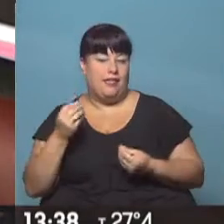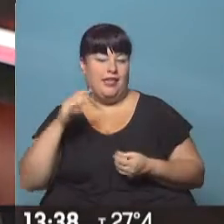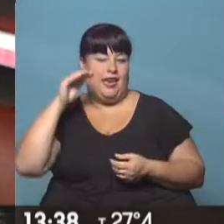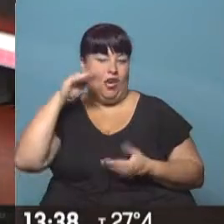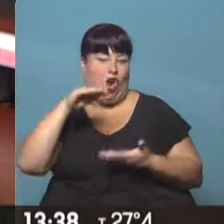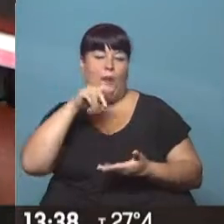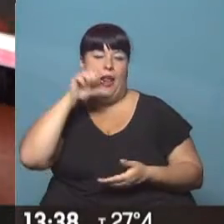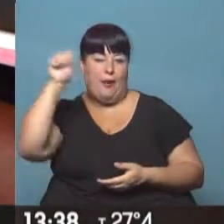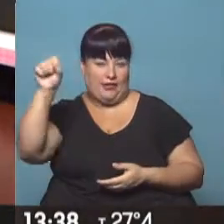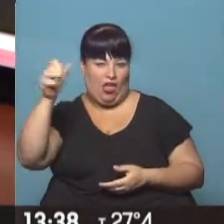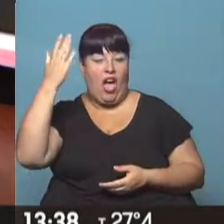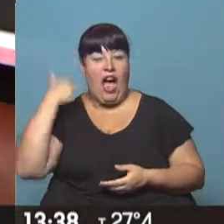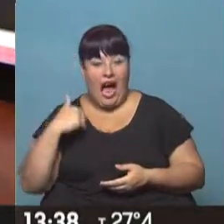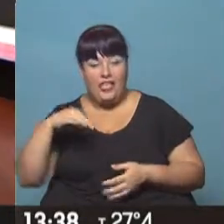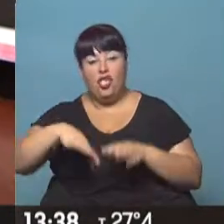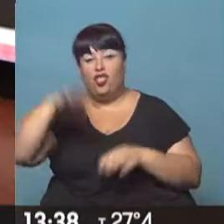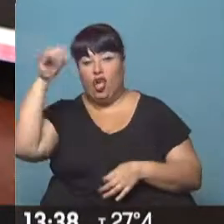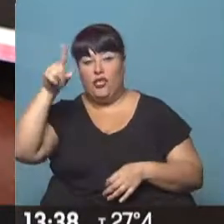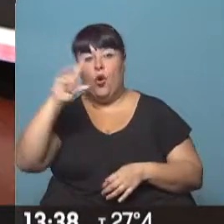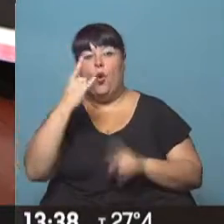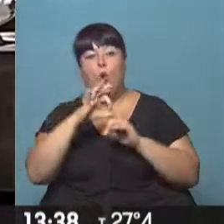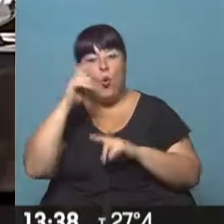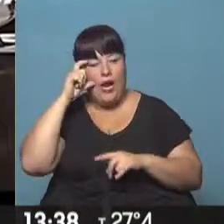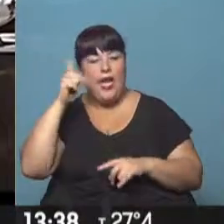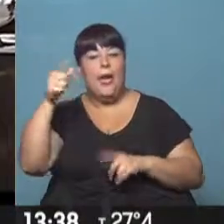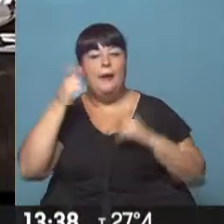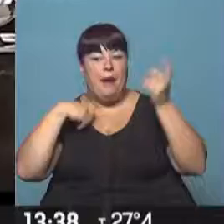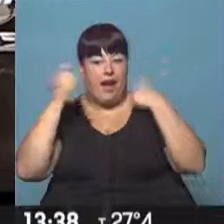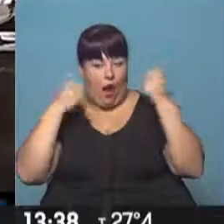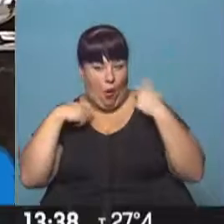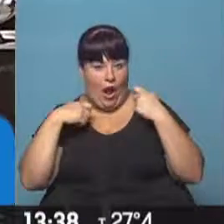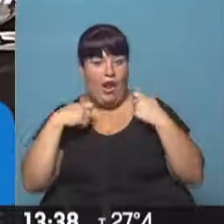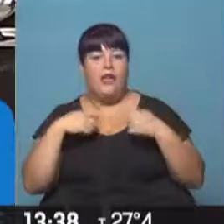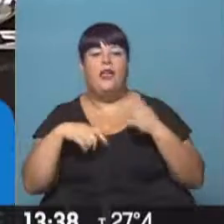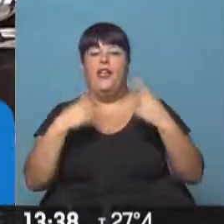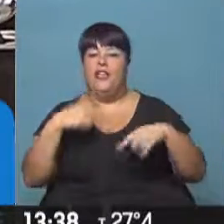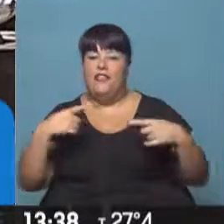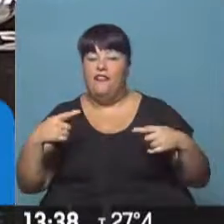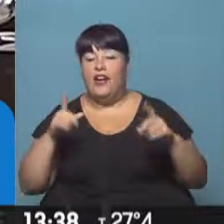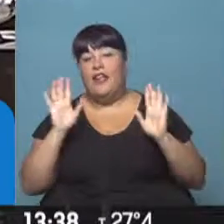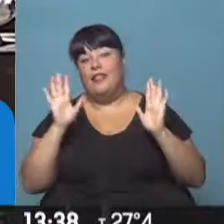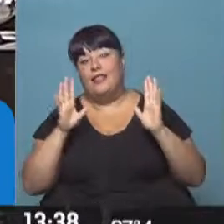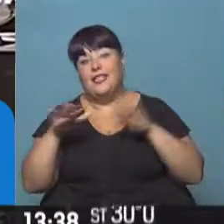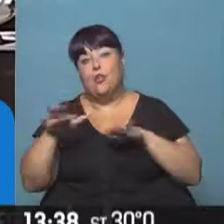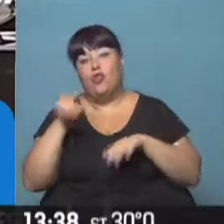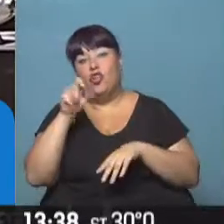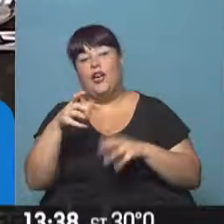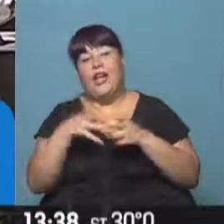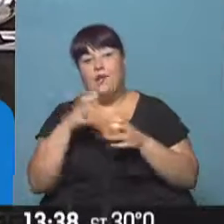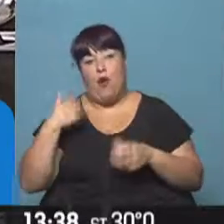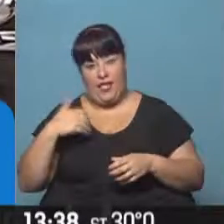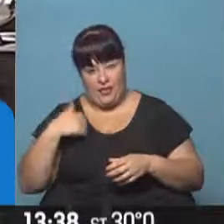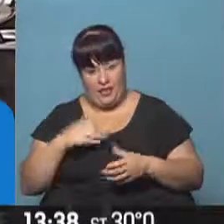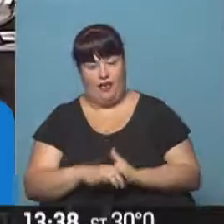la Libertadores de América. Ayer se produjo el sorteo allí en Luque, en Paraguay, con distinta suerte para los equipos